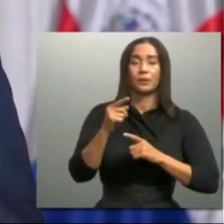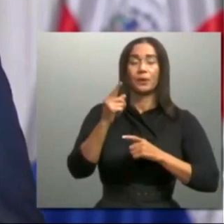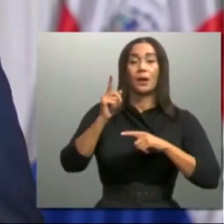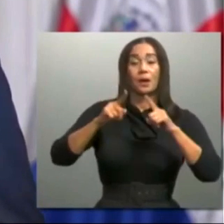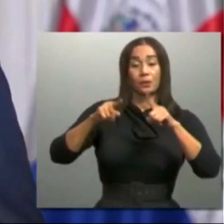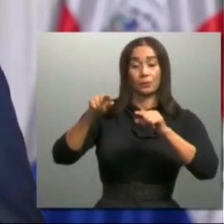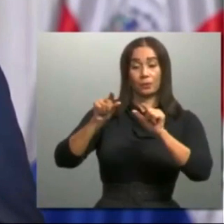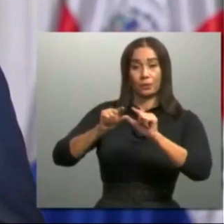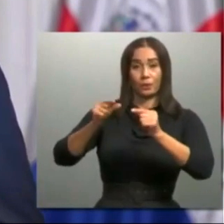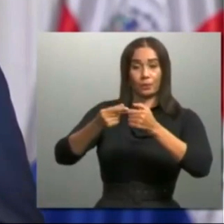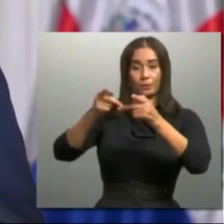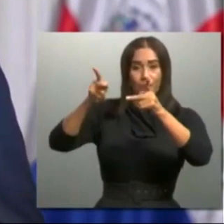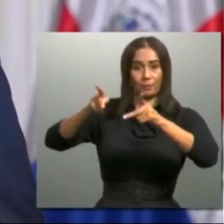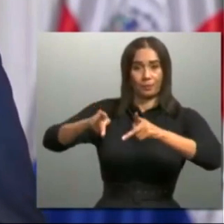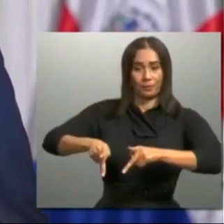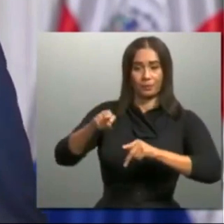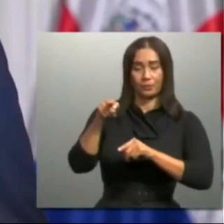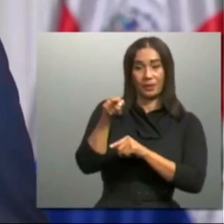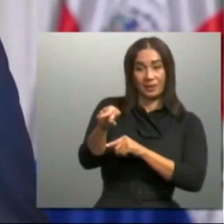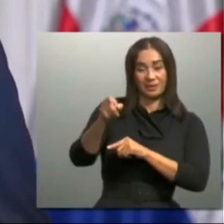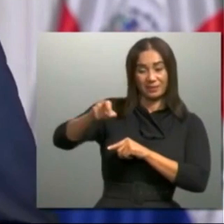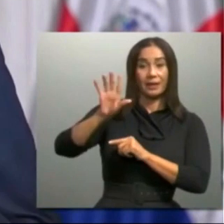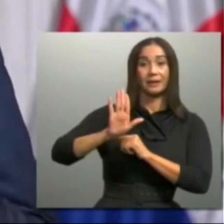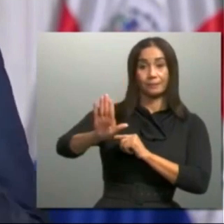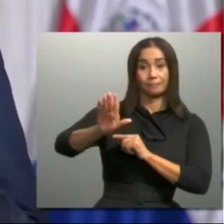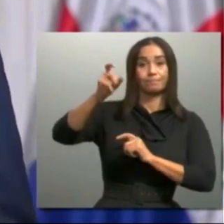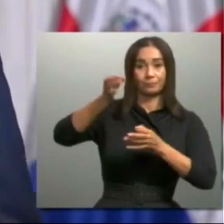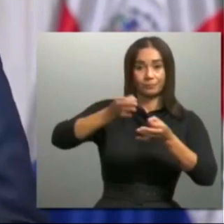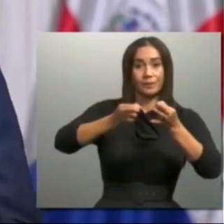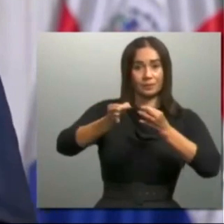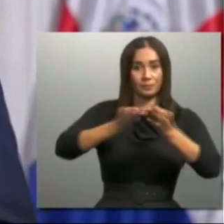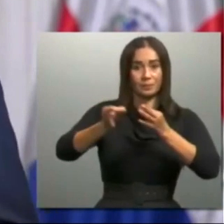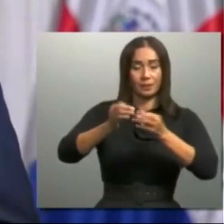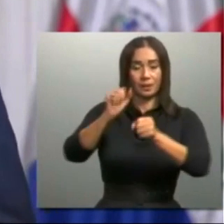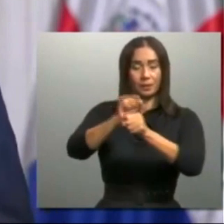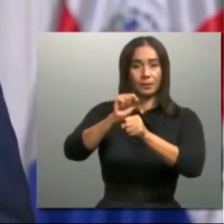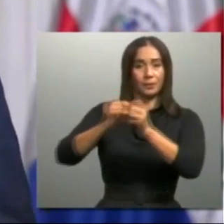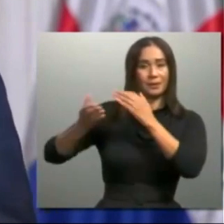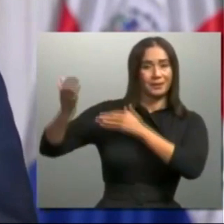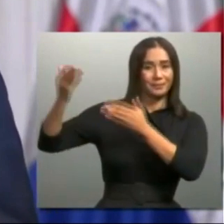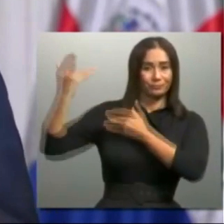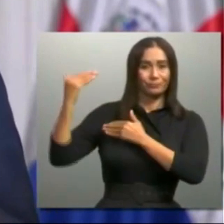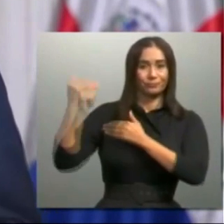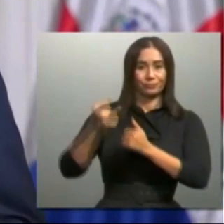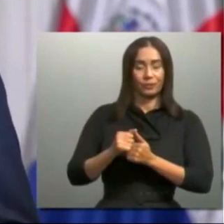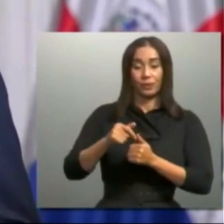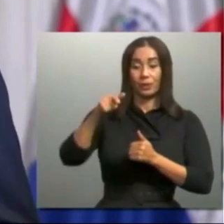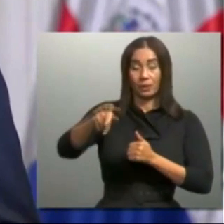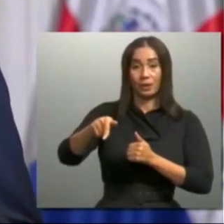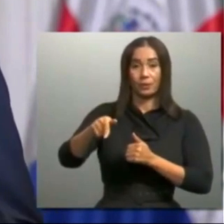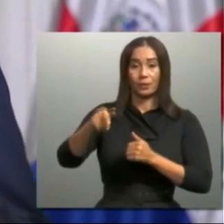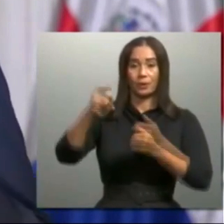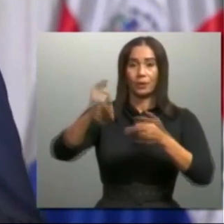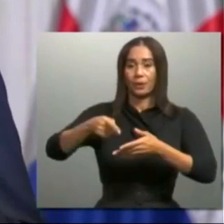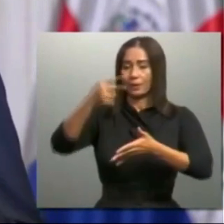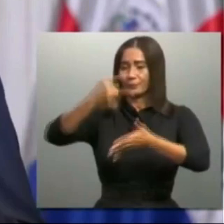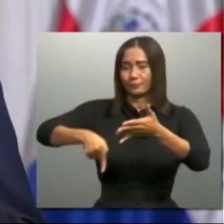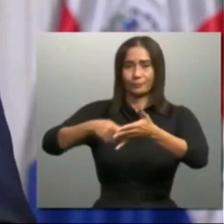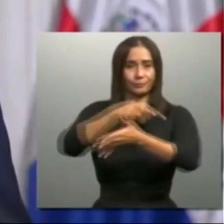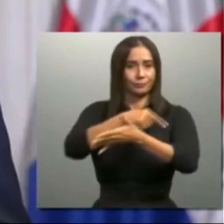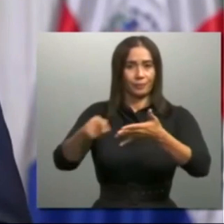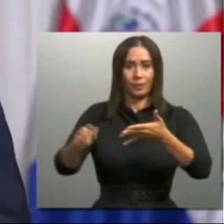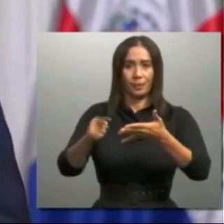retiro, también se lleve a los miembros del comité ese técnico para que Celso Marrancini no sea presidente, porque un hombre